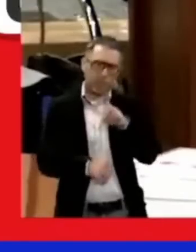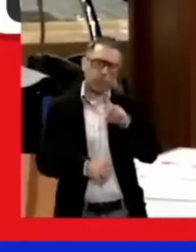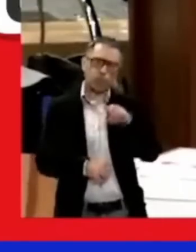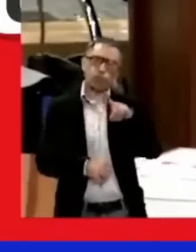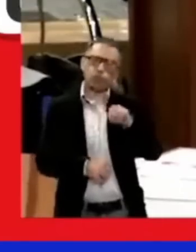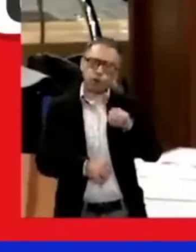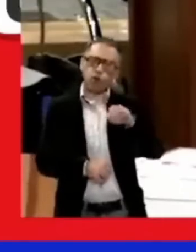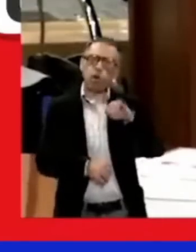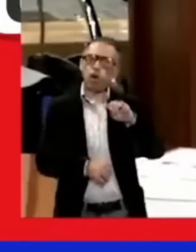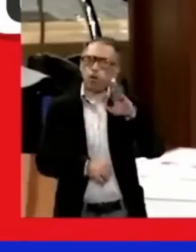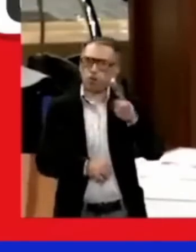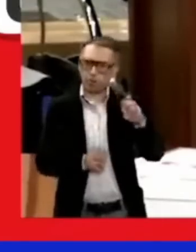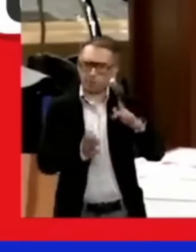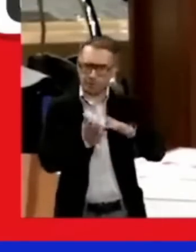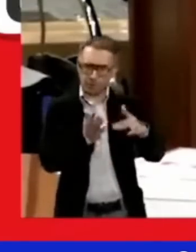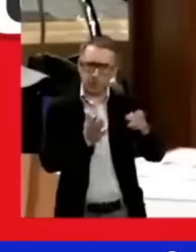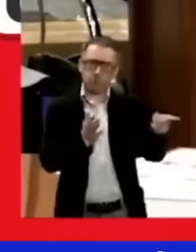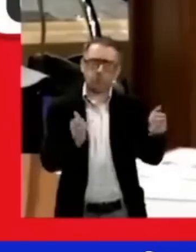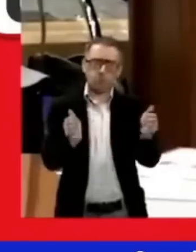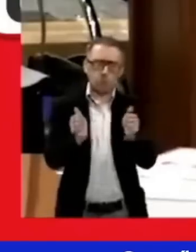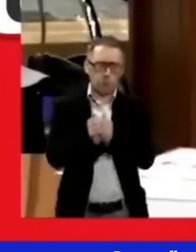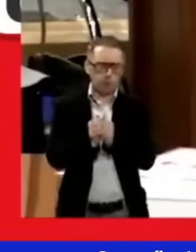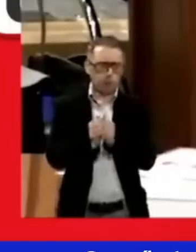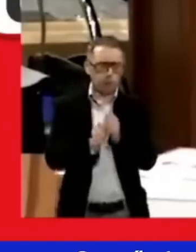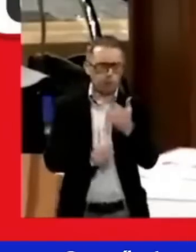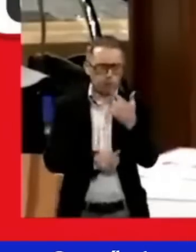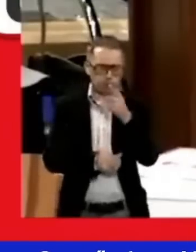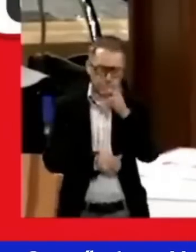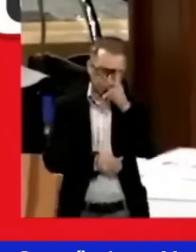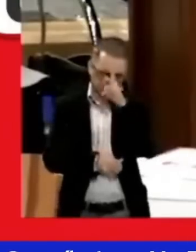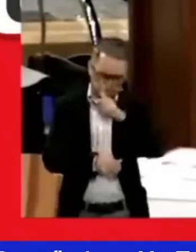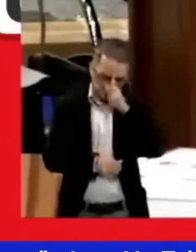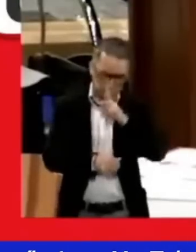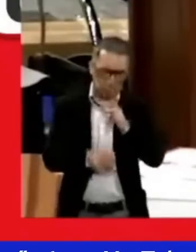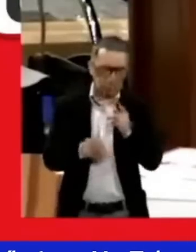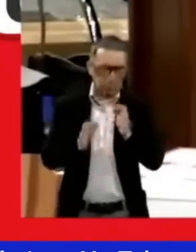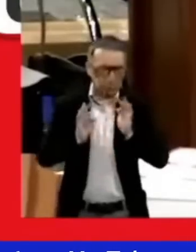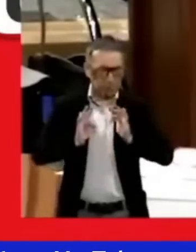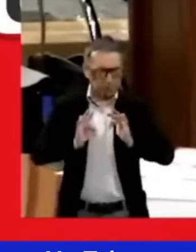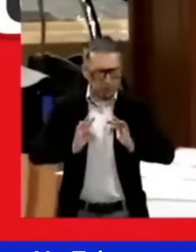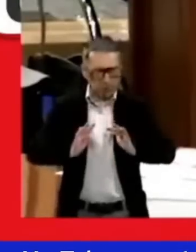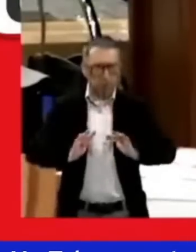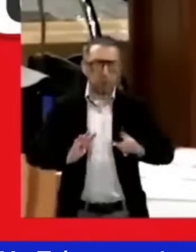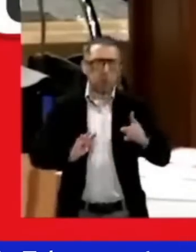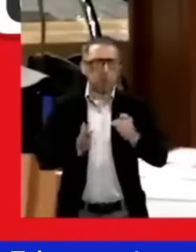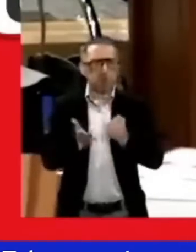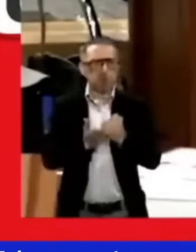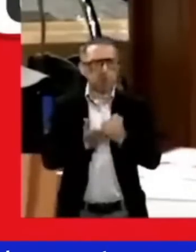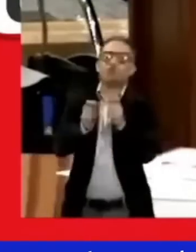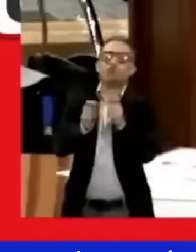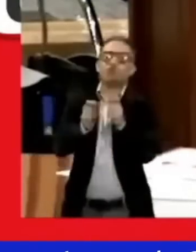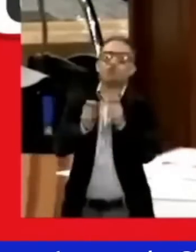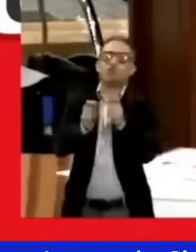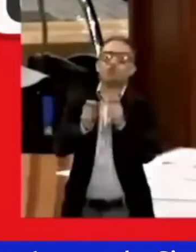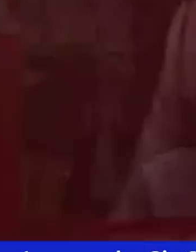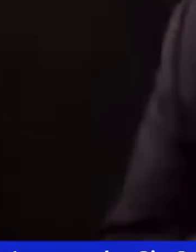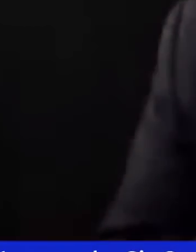contribuir desde su serenidad y firmeza a la causa del México democrático. Muchas gracias.